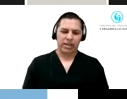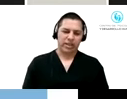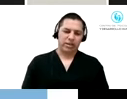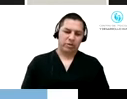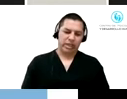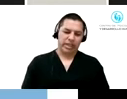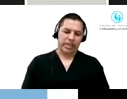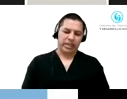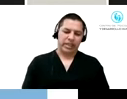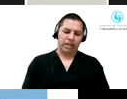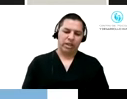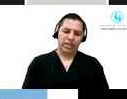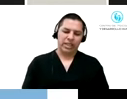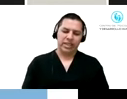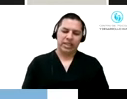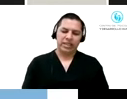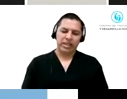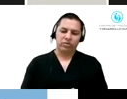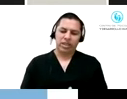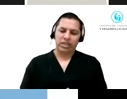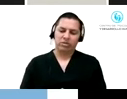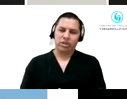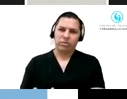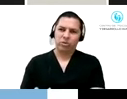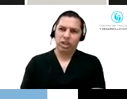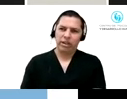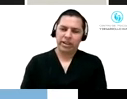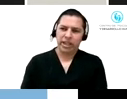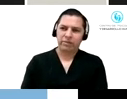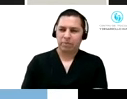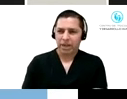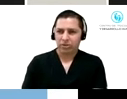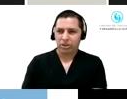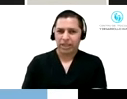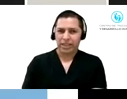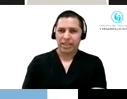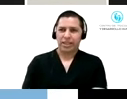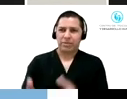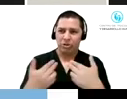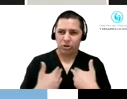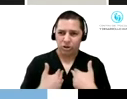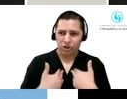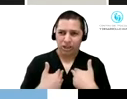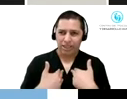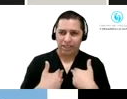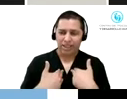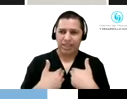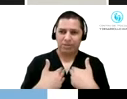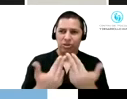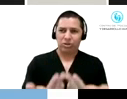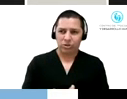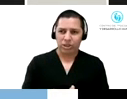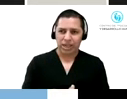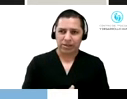etnias, ¿verdad? Porque las mujeres de las etnias decían, ustedes están luchando por una libertad para ustedes, pero nosotras